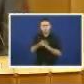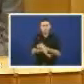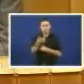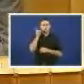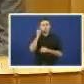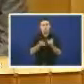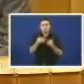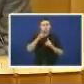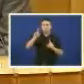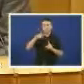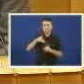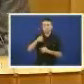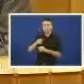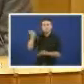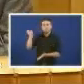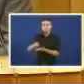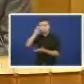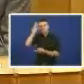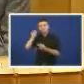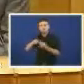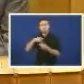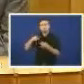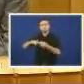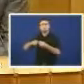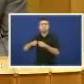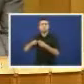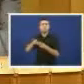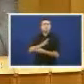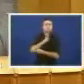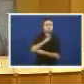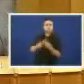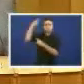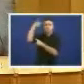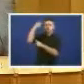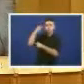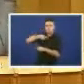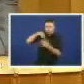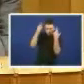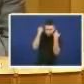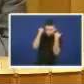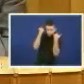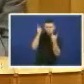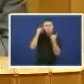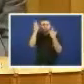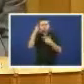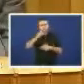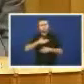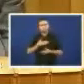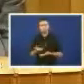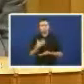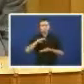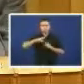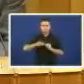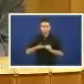derivadas do Eixe Madrid Brusela Washington definimos así un novo marco de políticas económicas